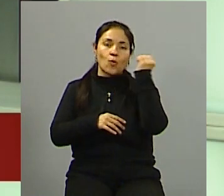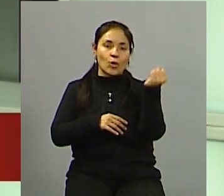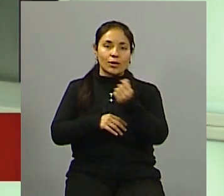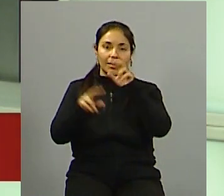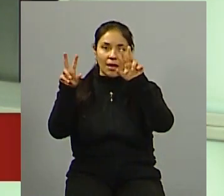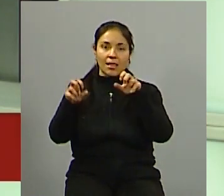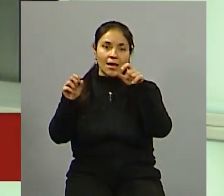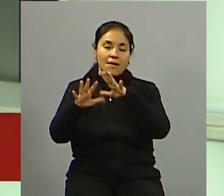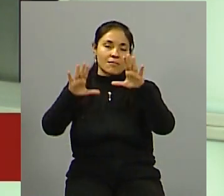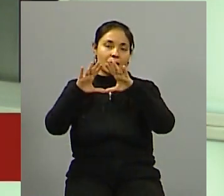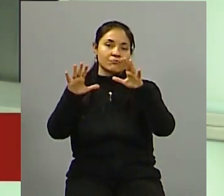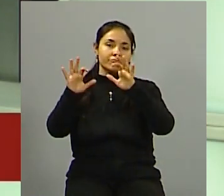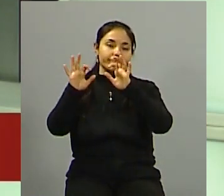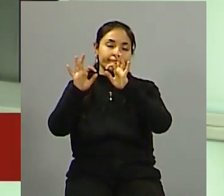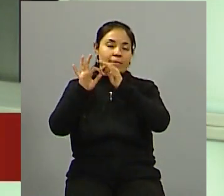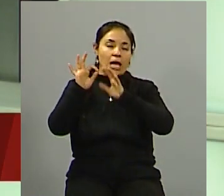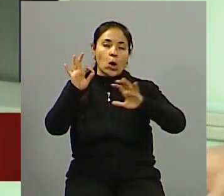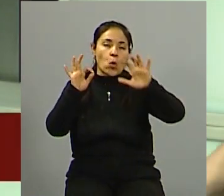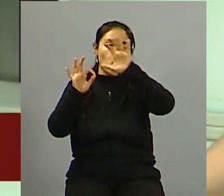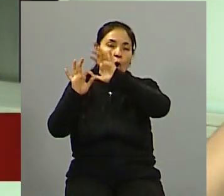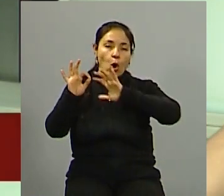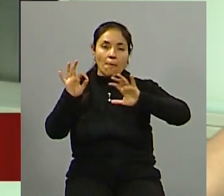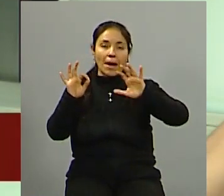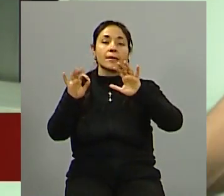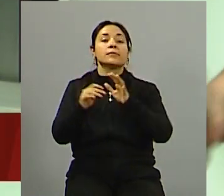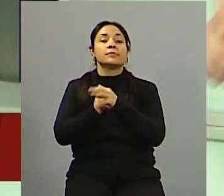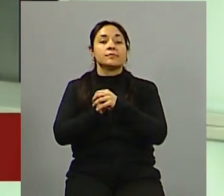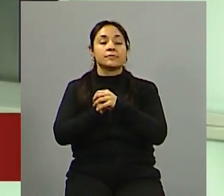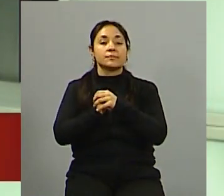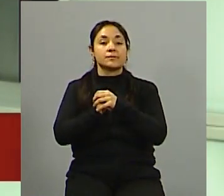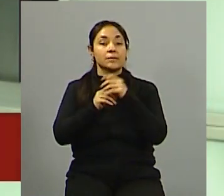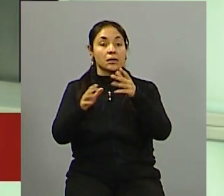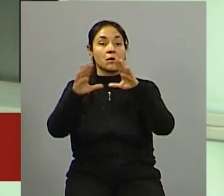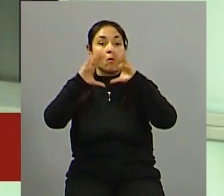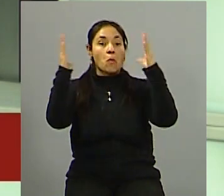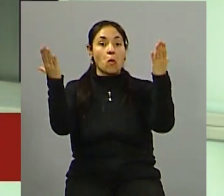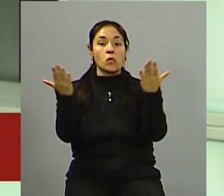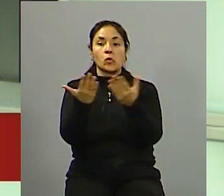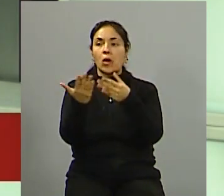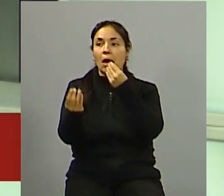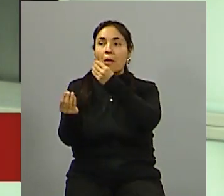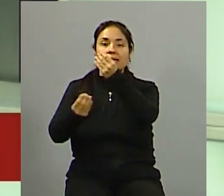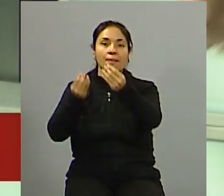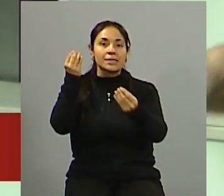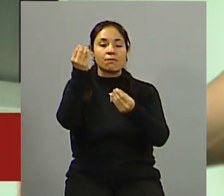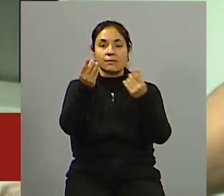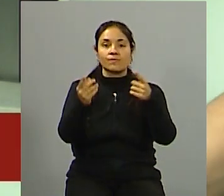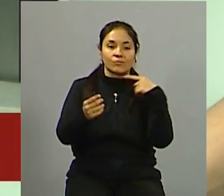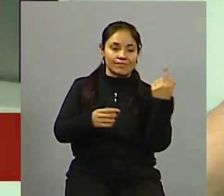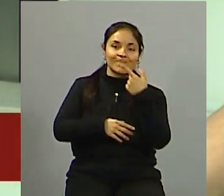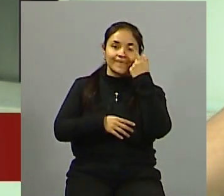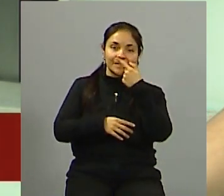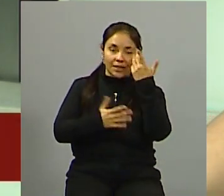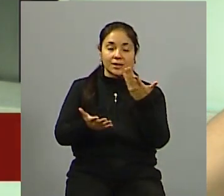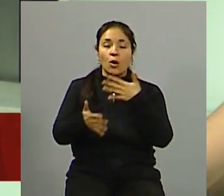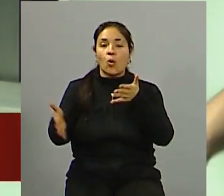es la geopolítica europea, pero siempre hay que decir que lo que sucede en el mundo nos interesa. Por eso hemos decidido hablar de este tema con